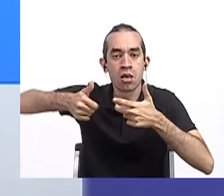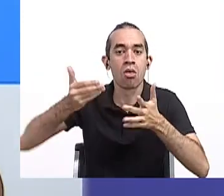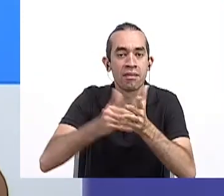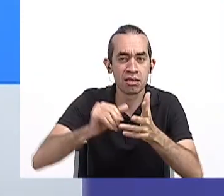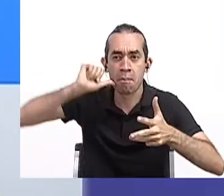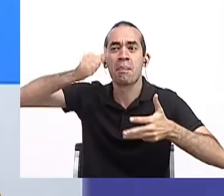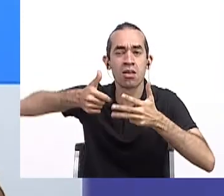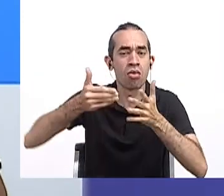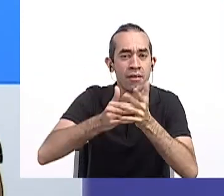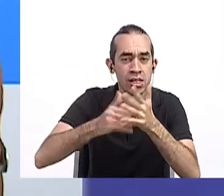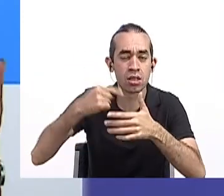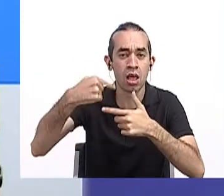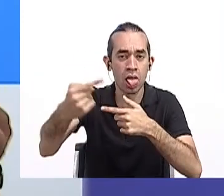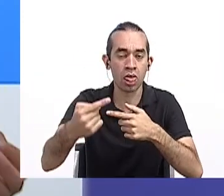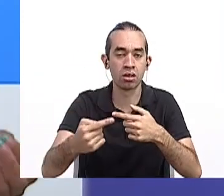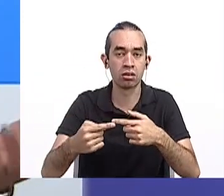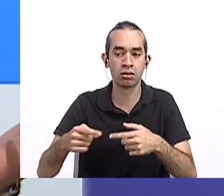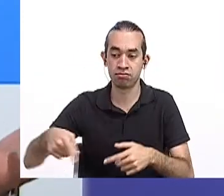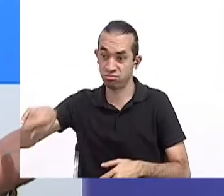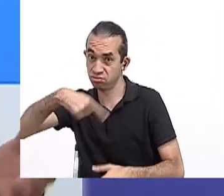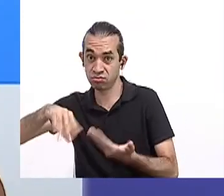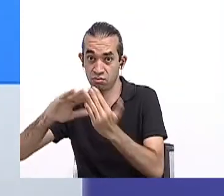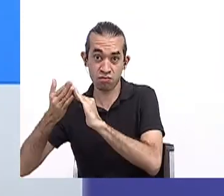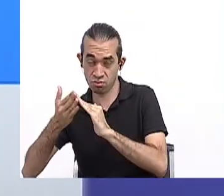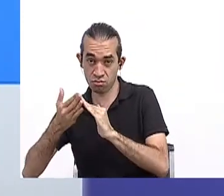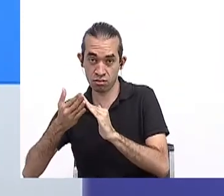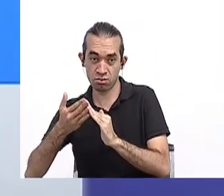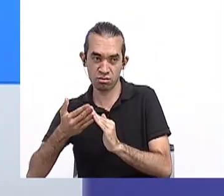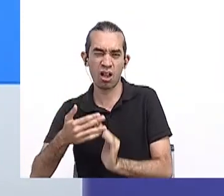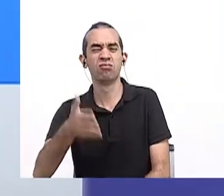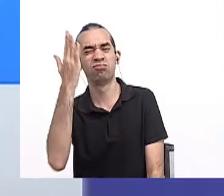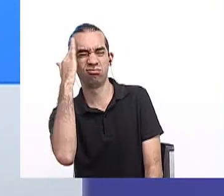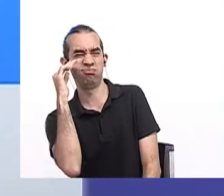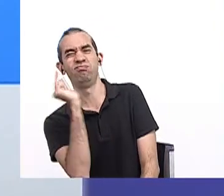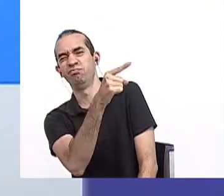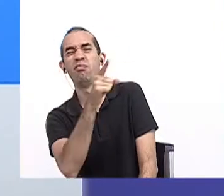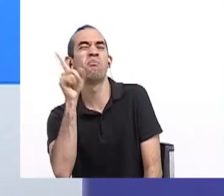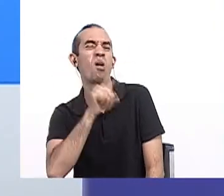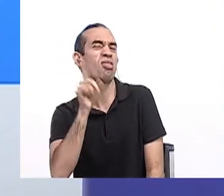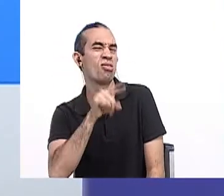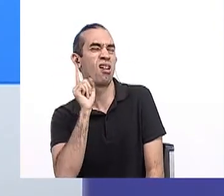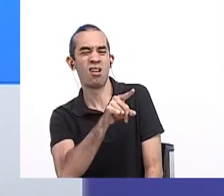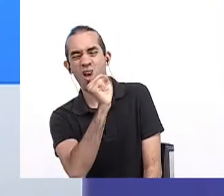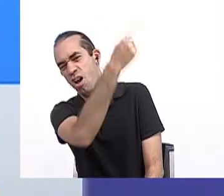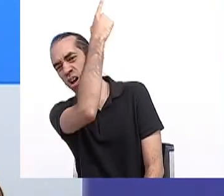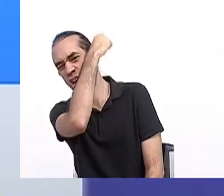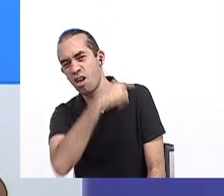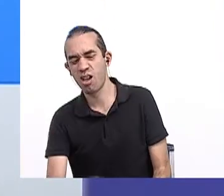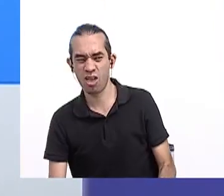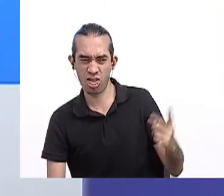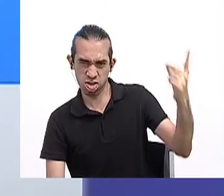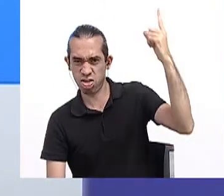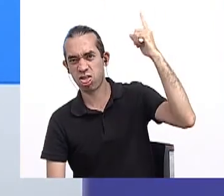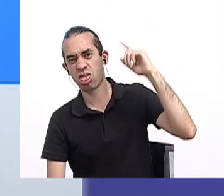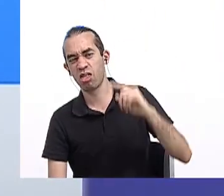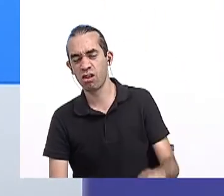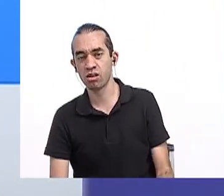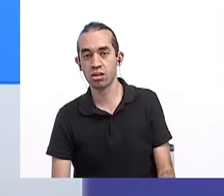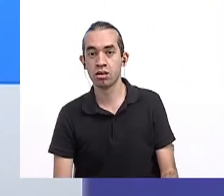sin embargo llegó un momento en el que el pueblo ya sabía que pedro les iba a mentir cuando realmente